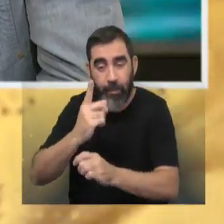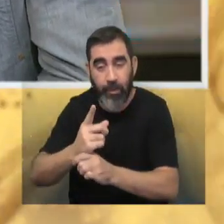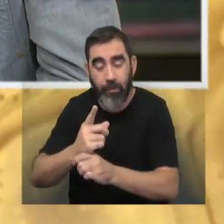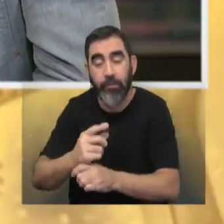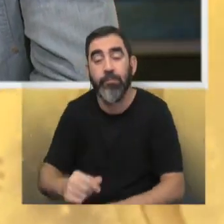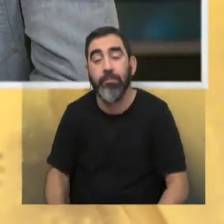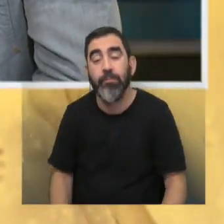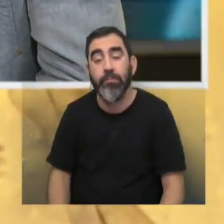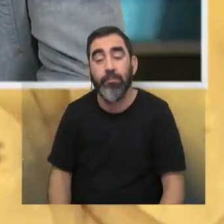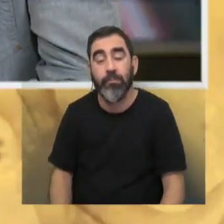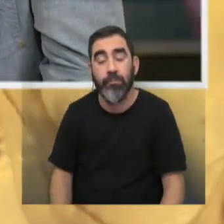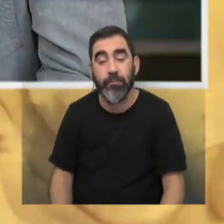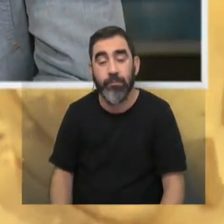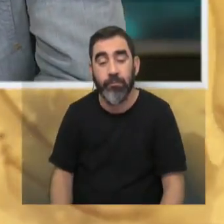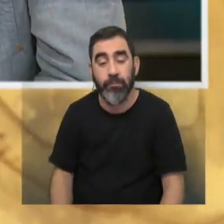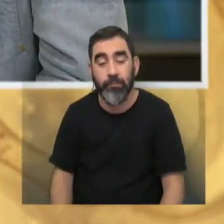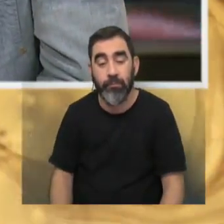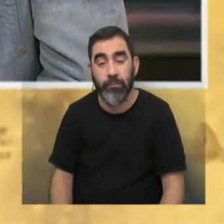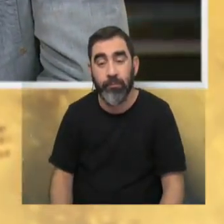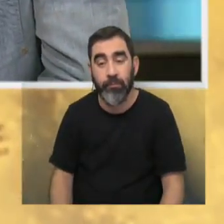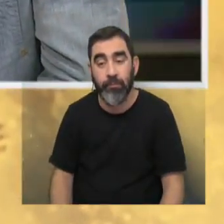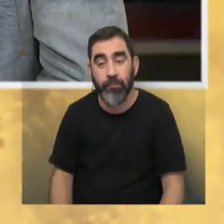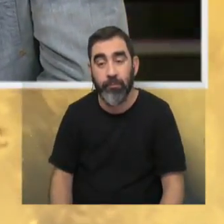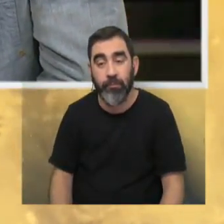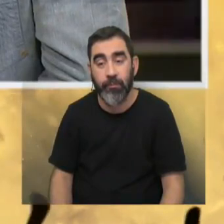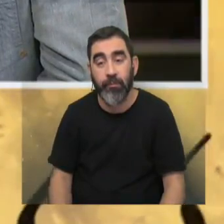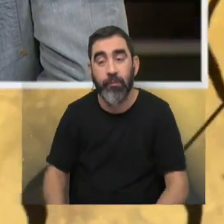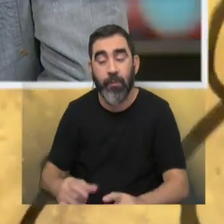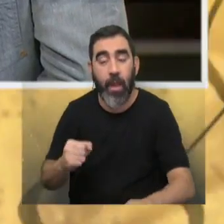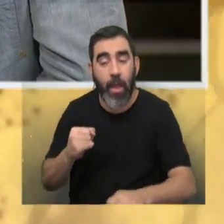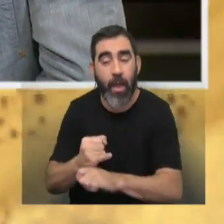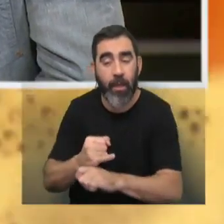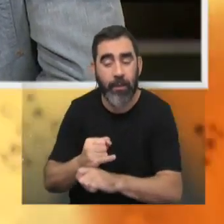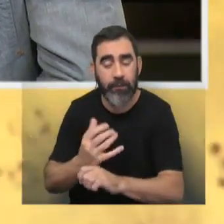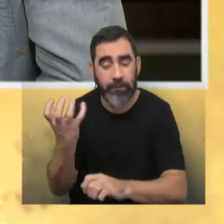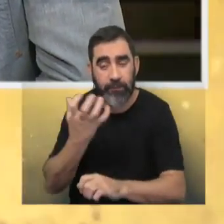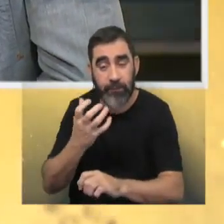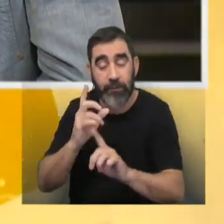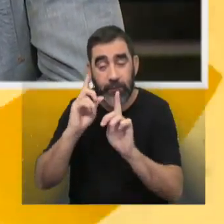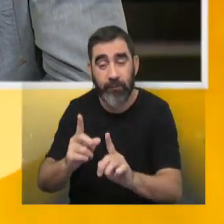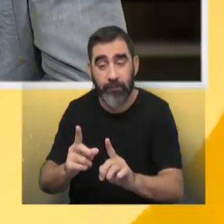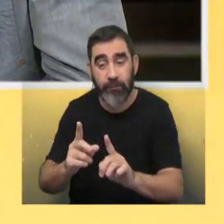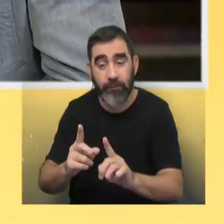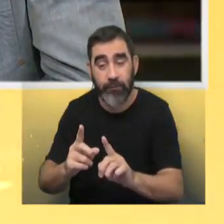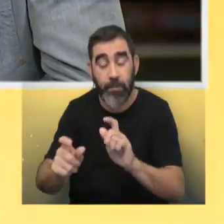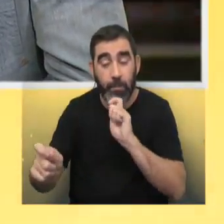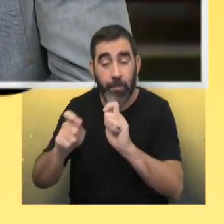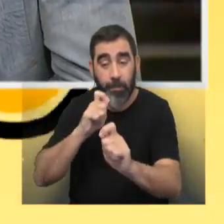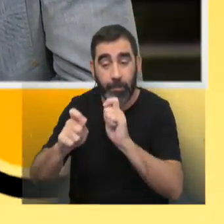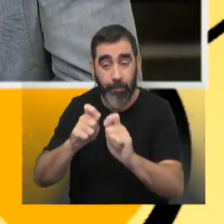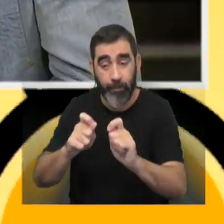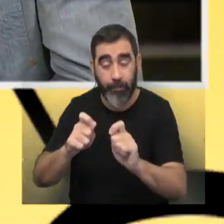modelos de lenguaje. Y otra cosa es bueno, el famoso accidente fatal que se llegó también a los medios, a la prensa,